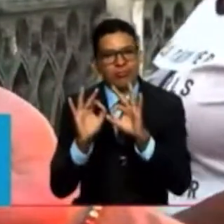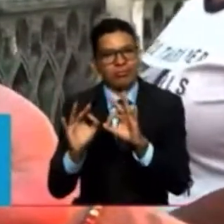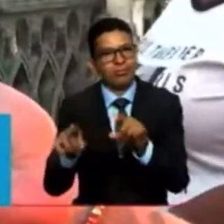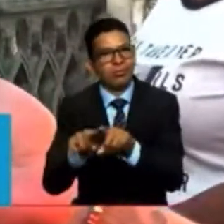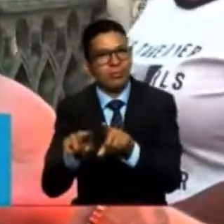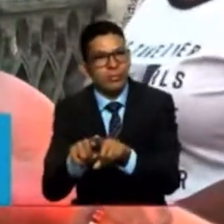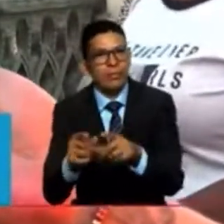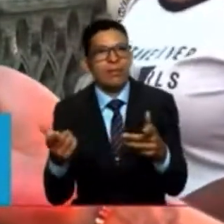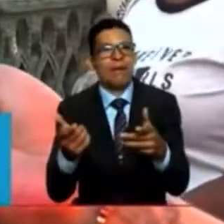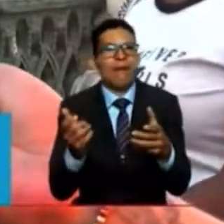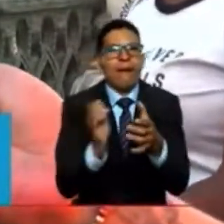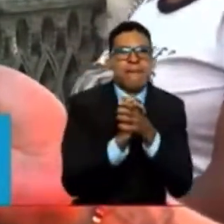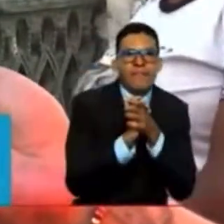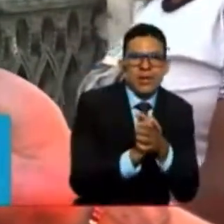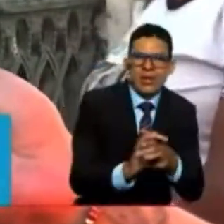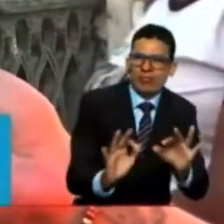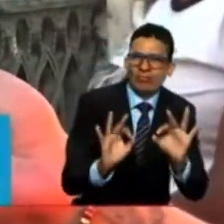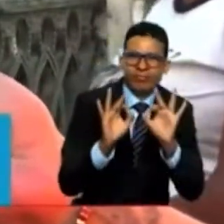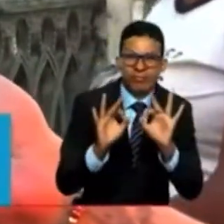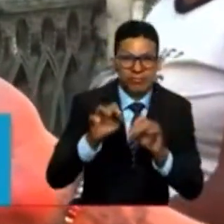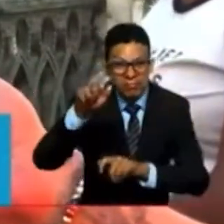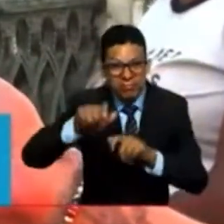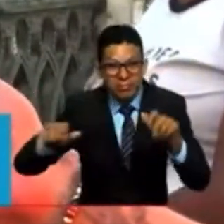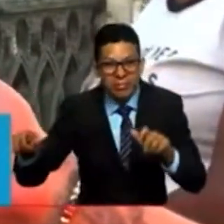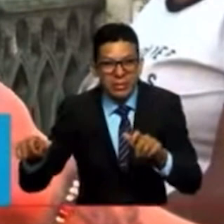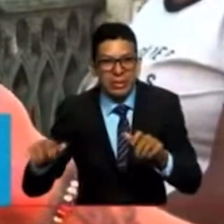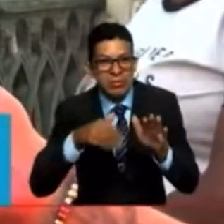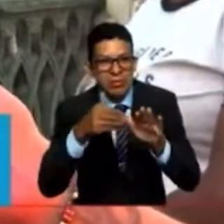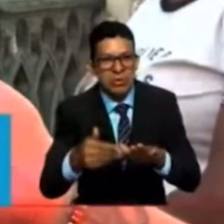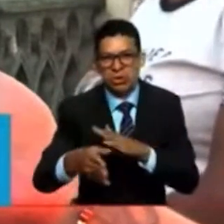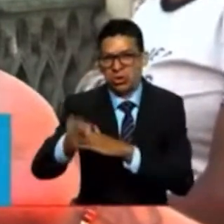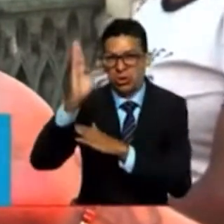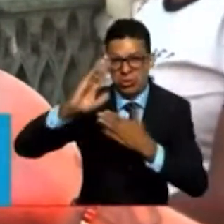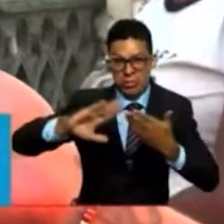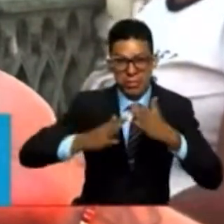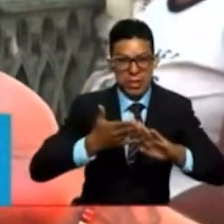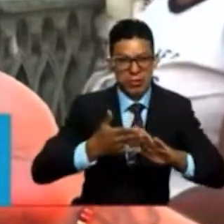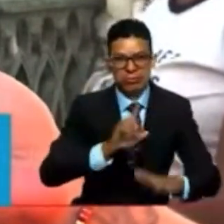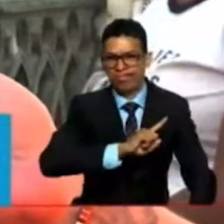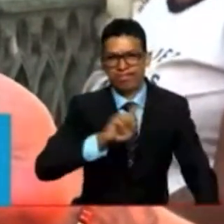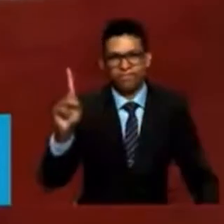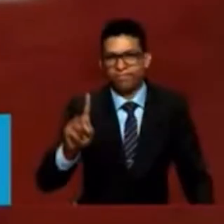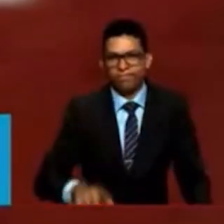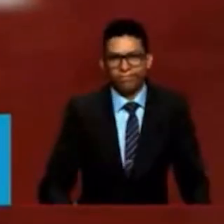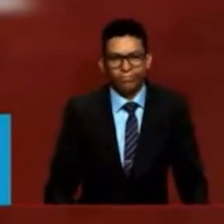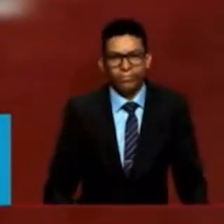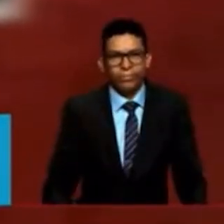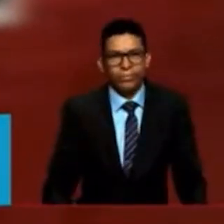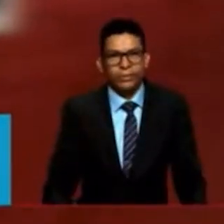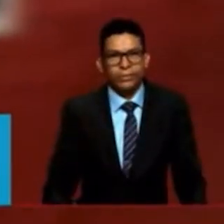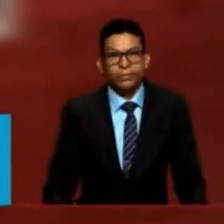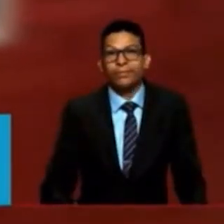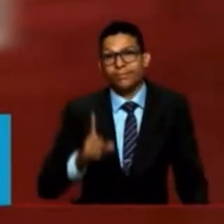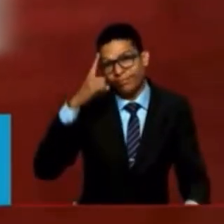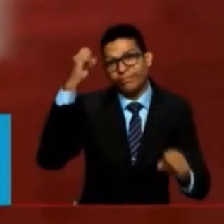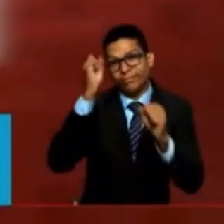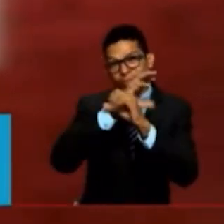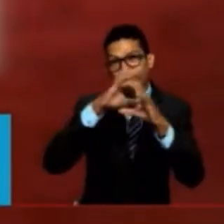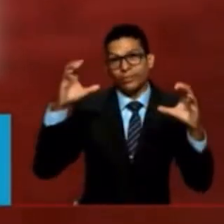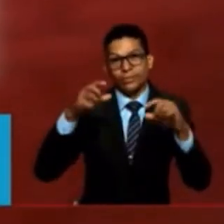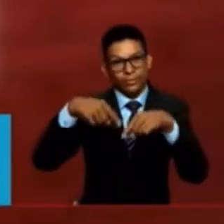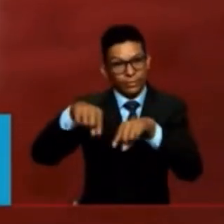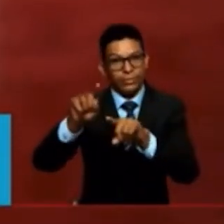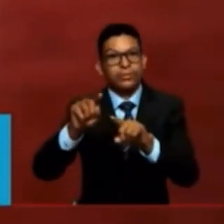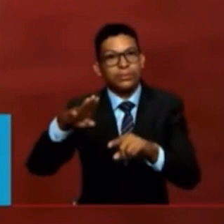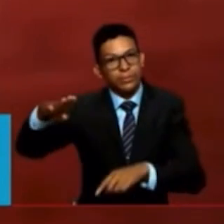excelente amiga. Los que hicieron eso, o sea, no tienen perdón de Dios, no se merecía morir de esa manera. Siempre fue el sueño de ella ser policía,